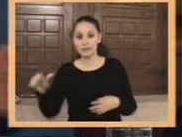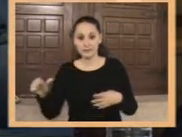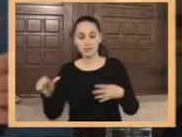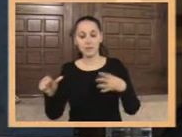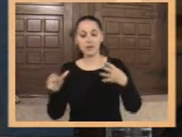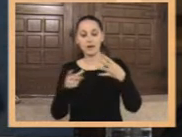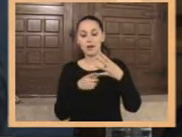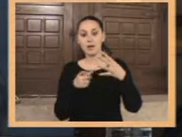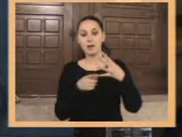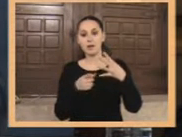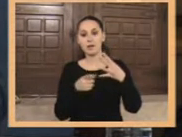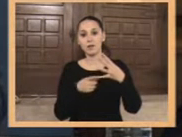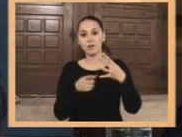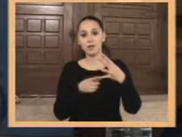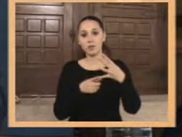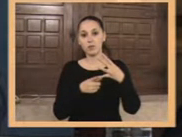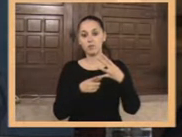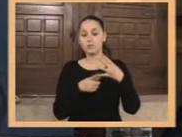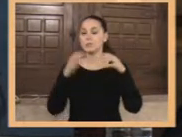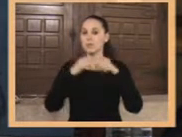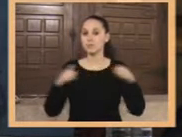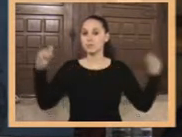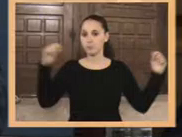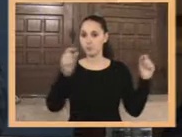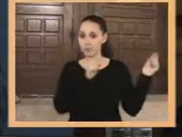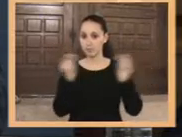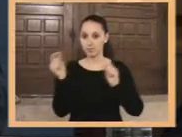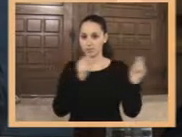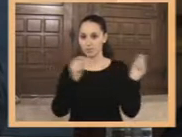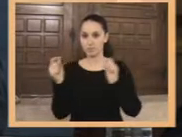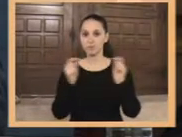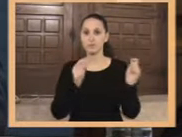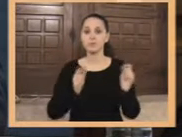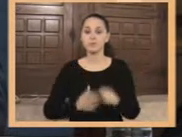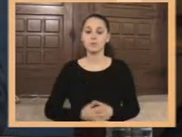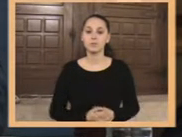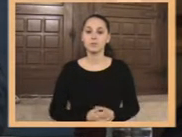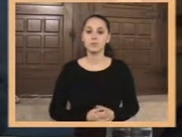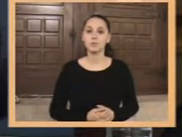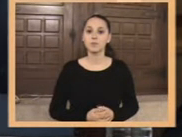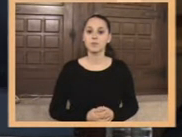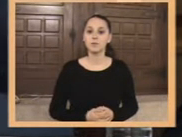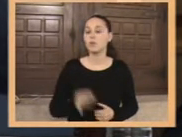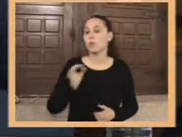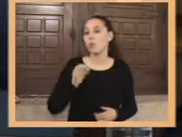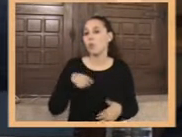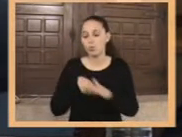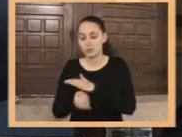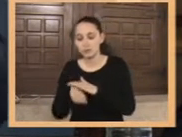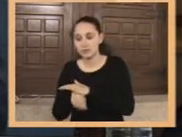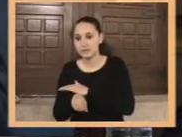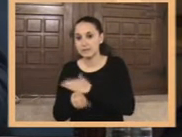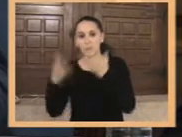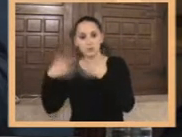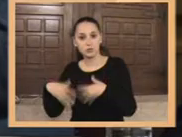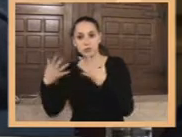retrasar y dar cuenta y dar posibilidades de sacar adelante algún trámite en otras